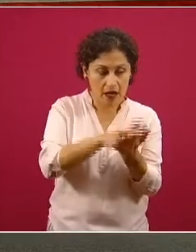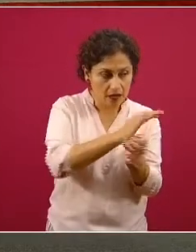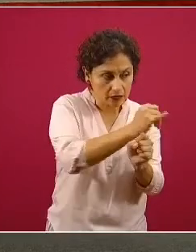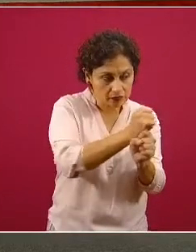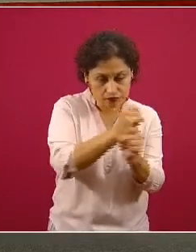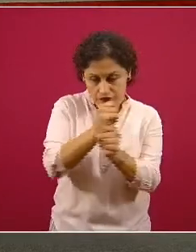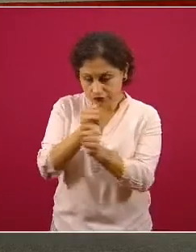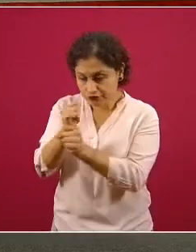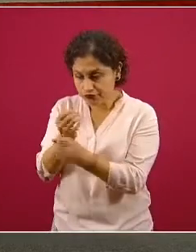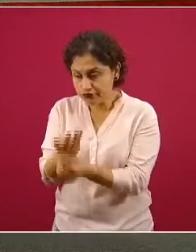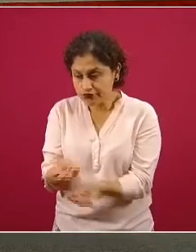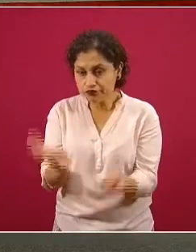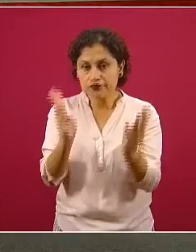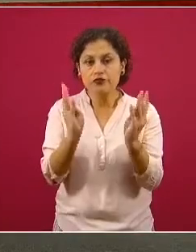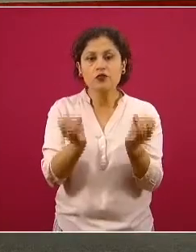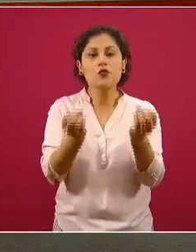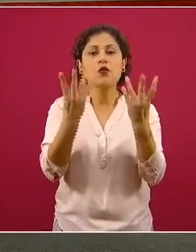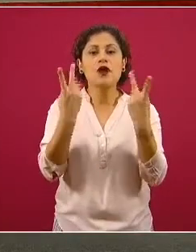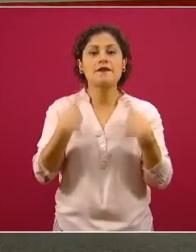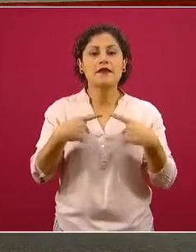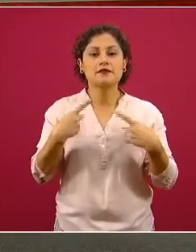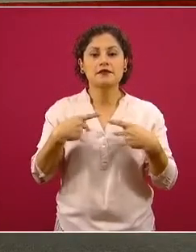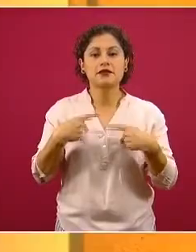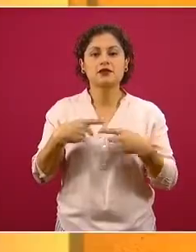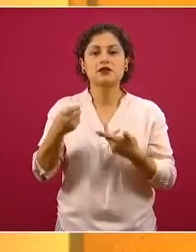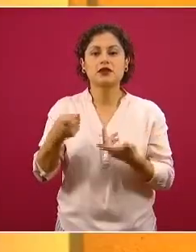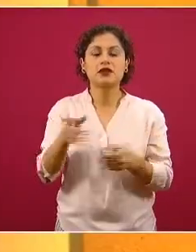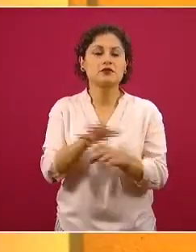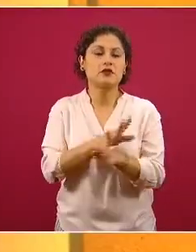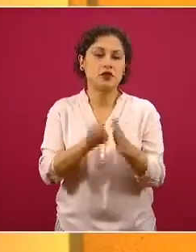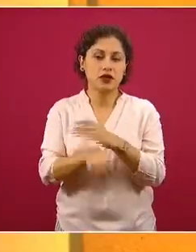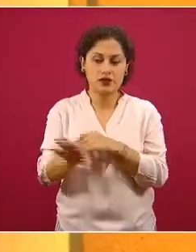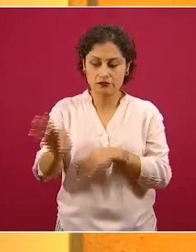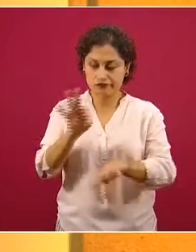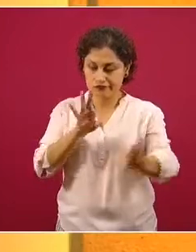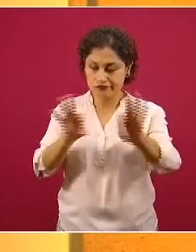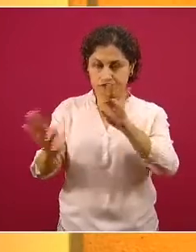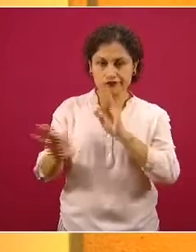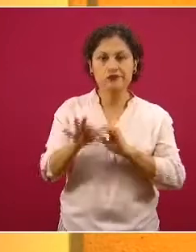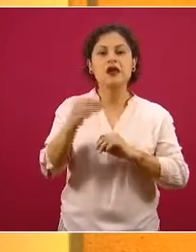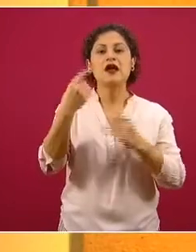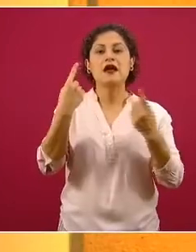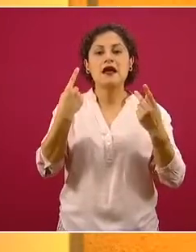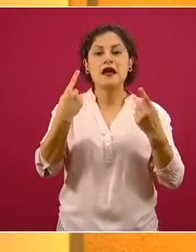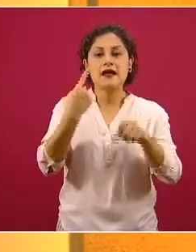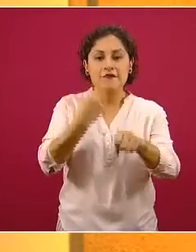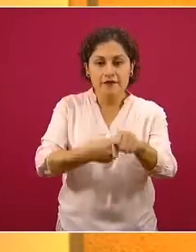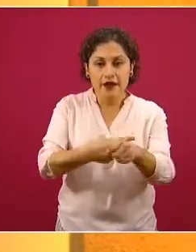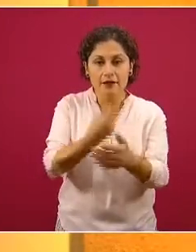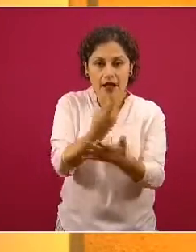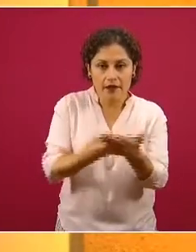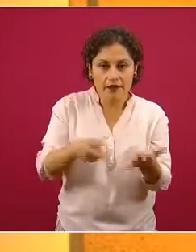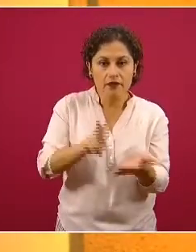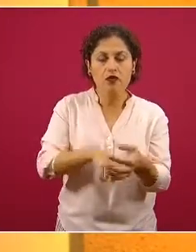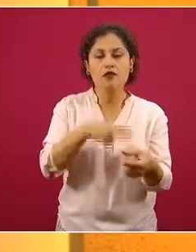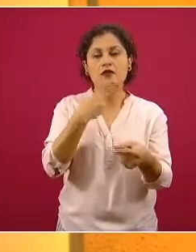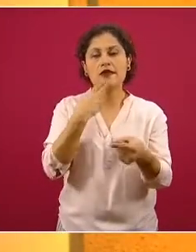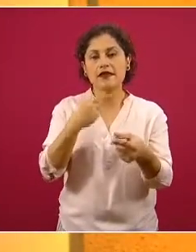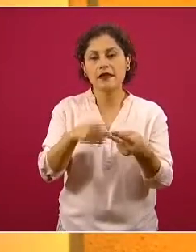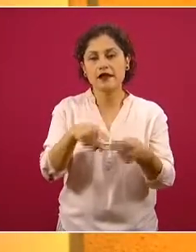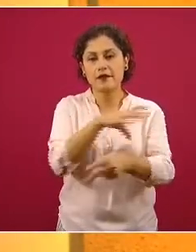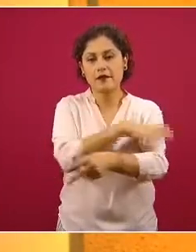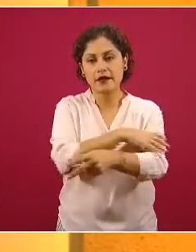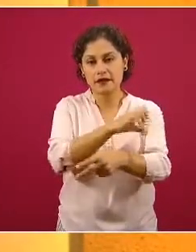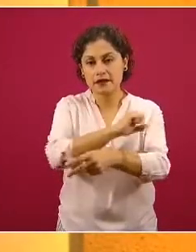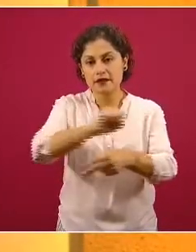las proporciones de personas que tienen comorbilidades, diabetes, hipertensión, obesidad, tabaquismo,